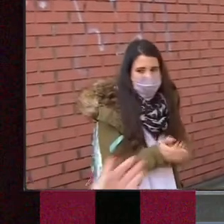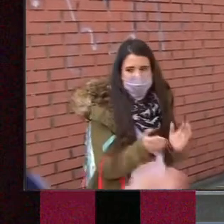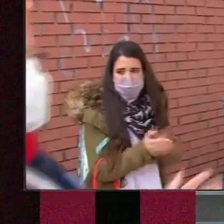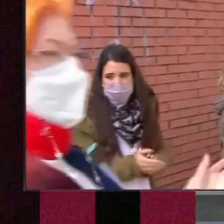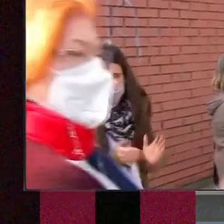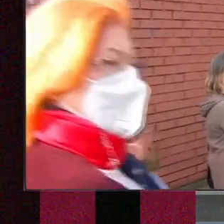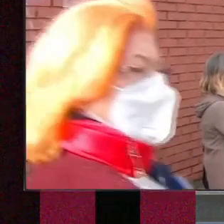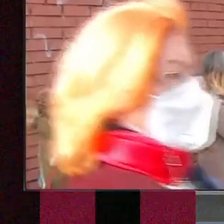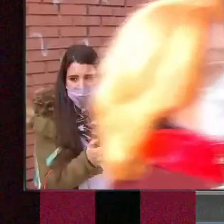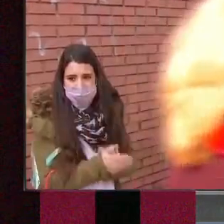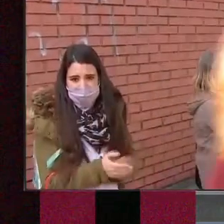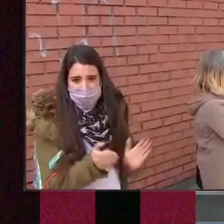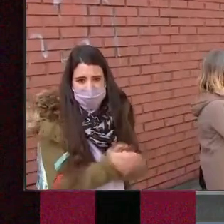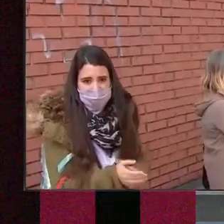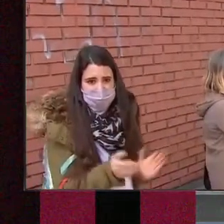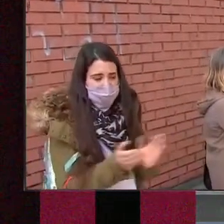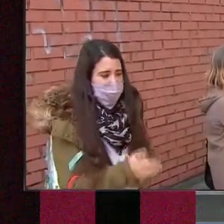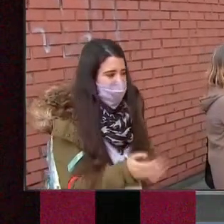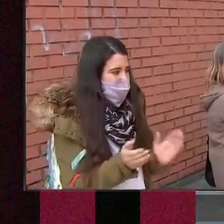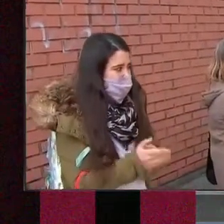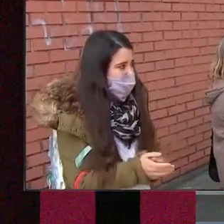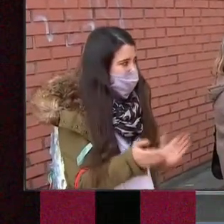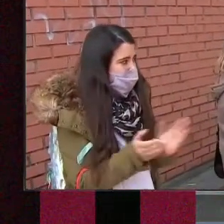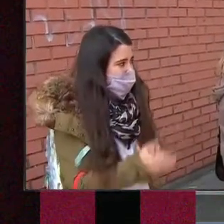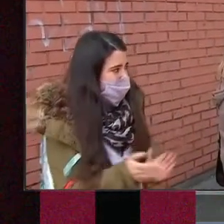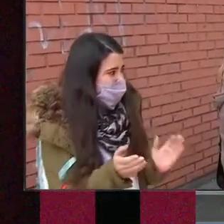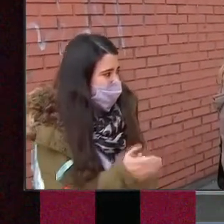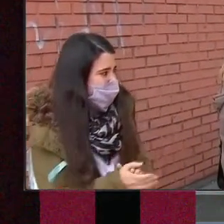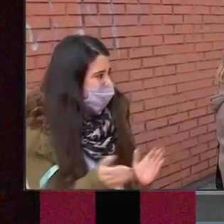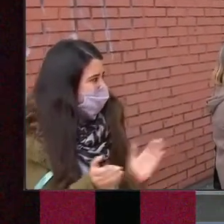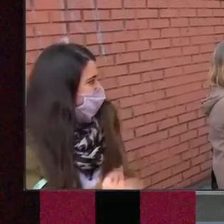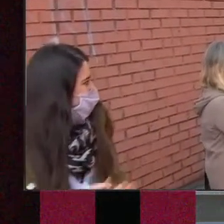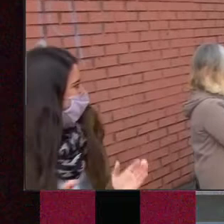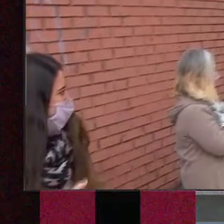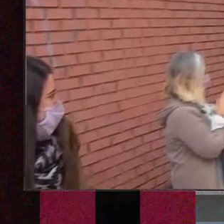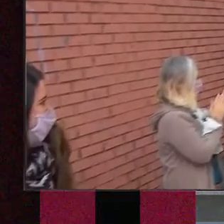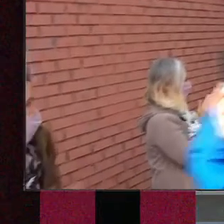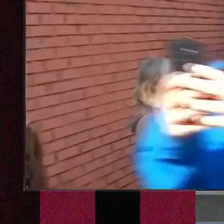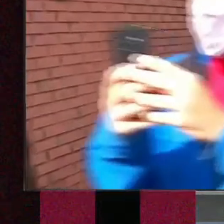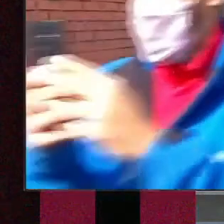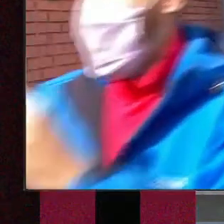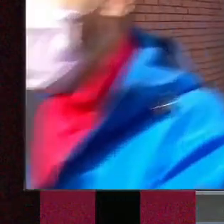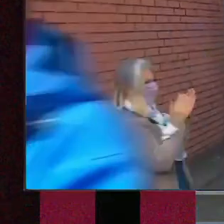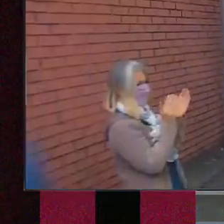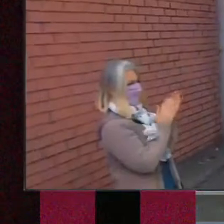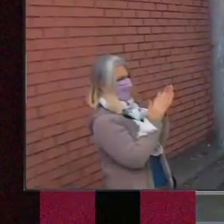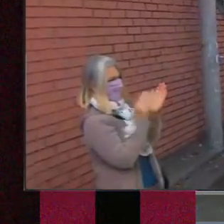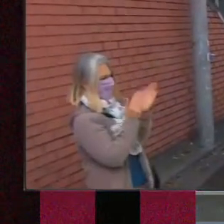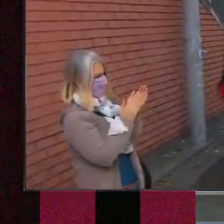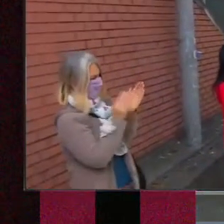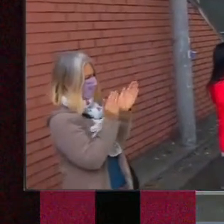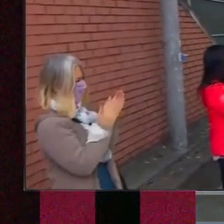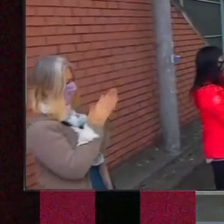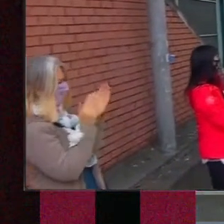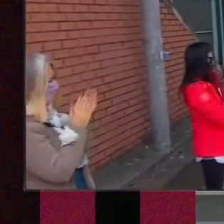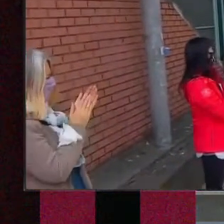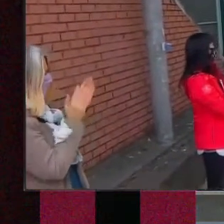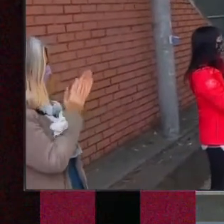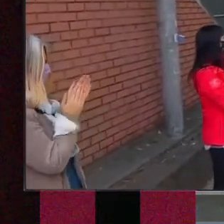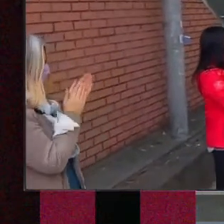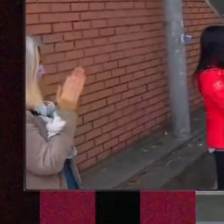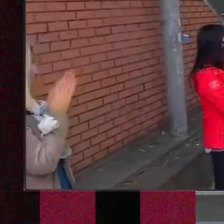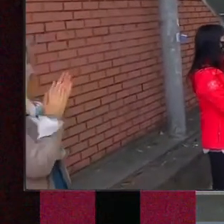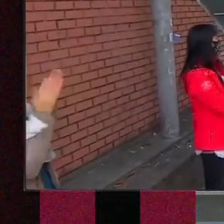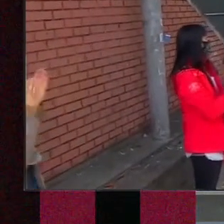tránsito ademys camyp y aute que estaban manifestándose en el centro porteño nada falleció por